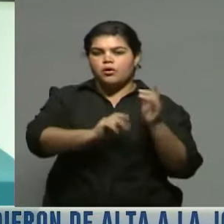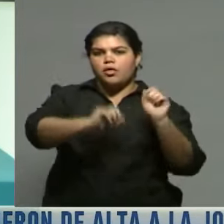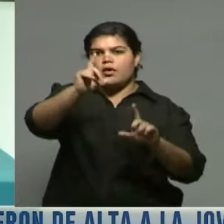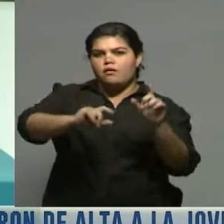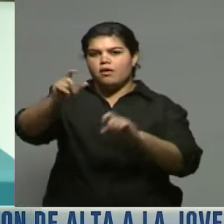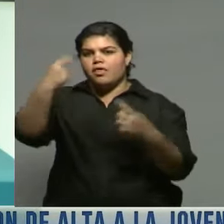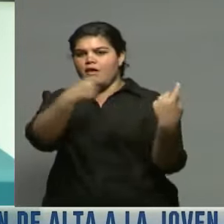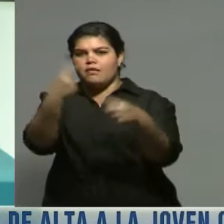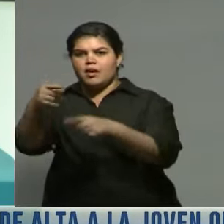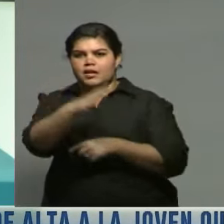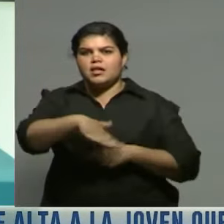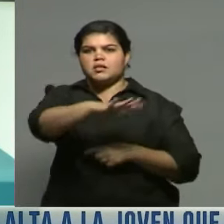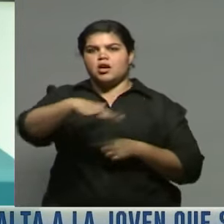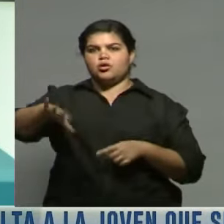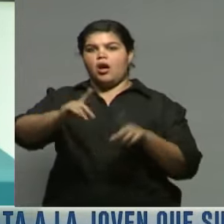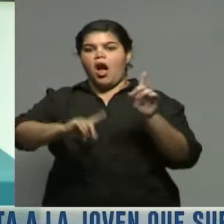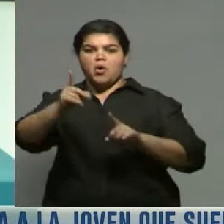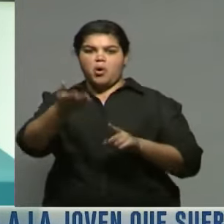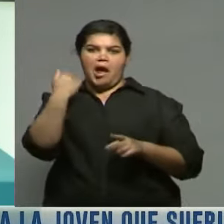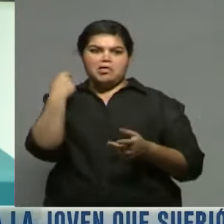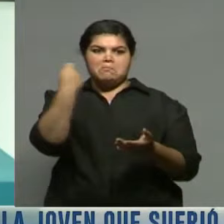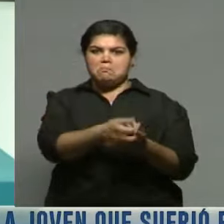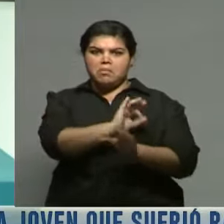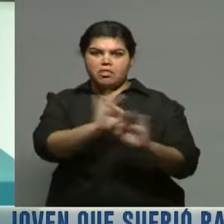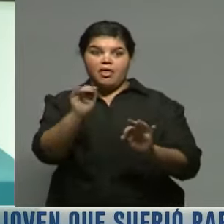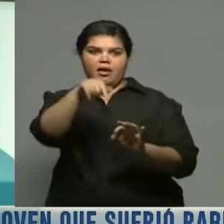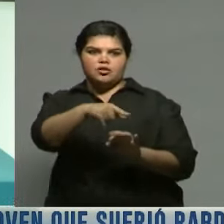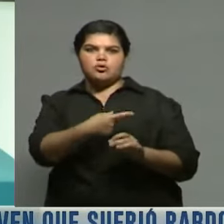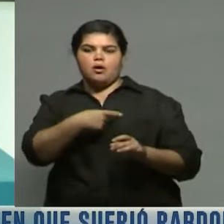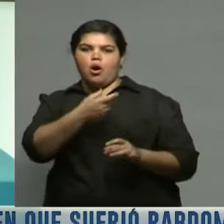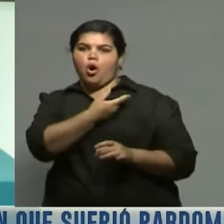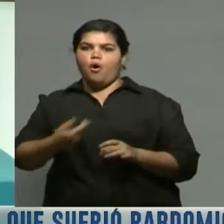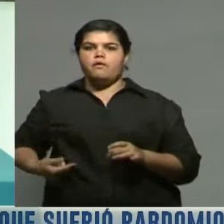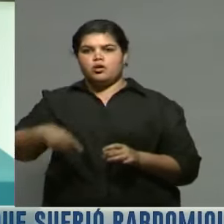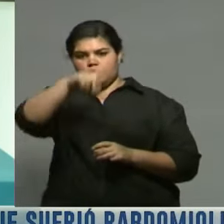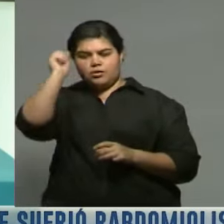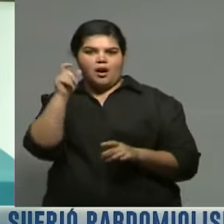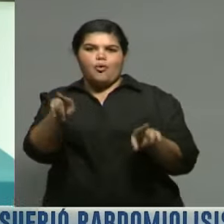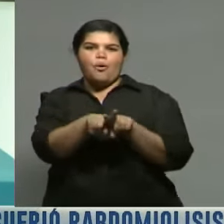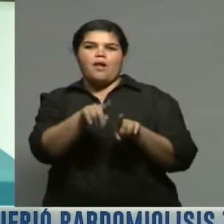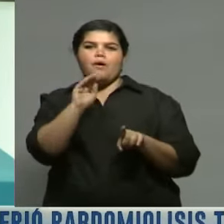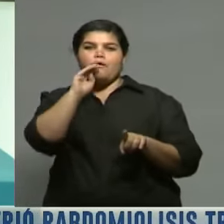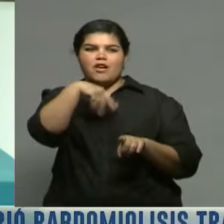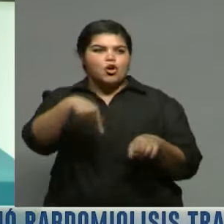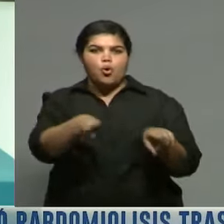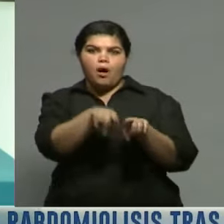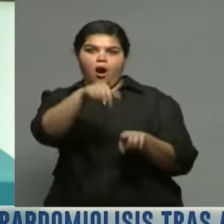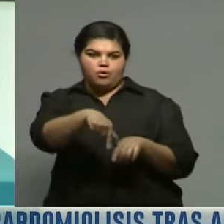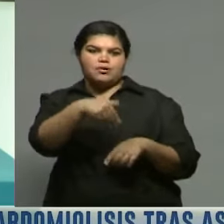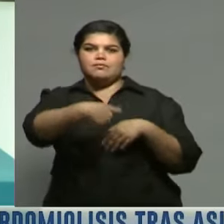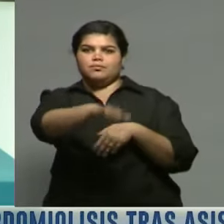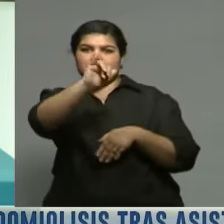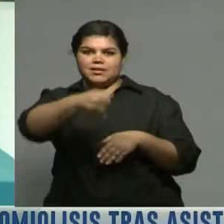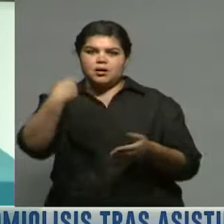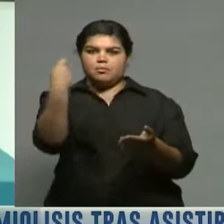los distintos sectores. Algunos no lo tenían y considera el gobierno nacional que tienen que empezar a tributar como es el caso del vino. Claro. Está claro que quien no pagaba